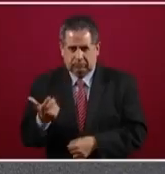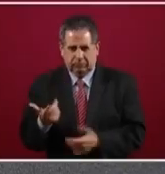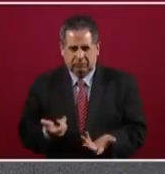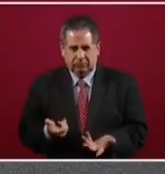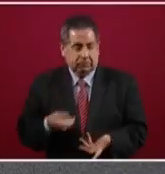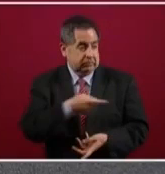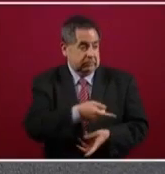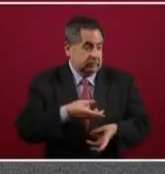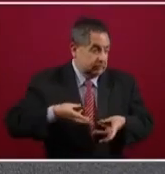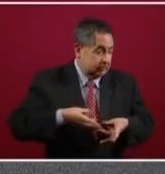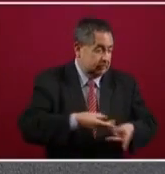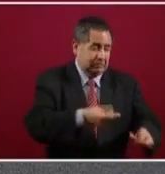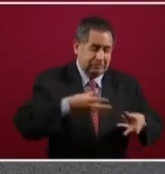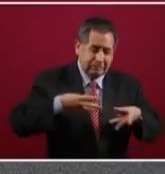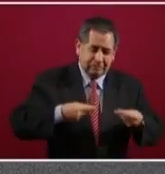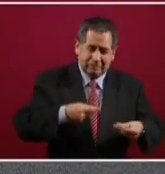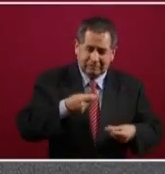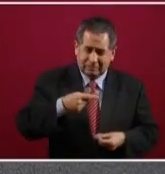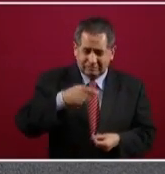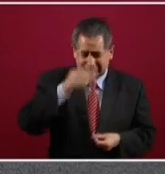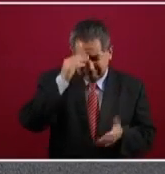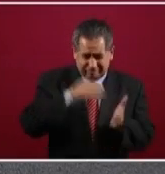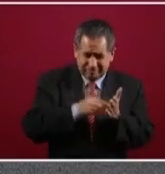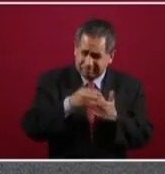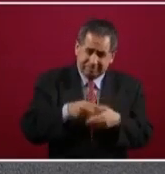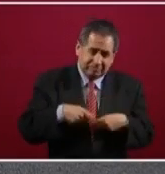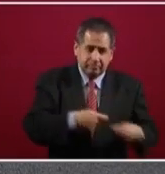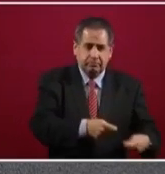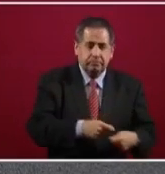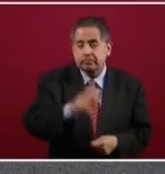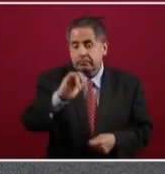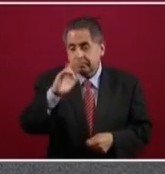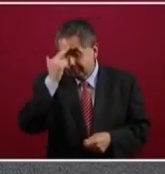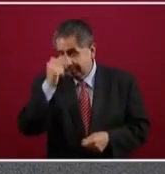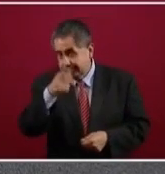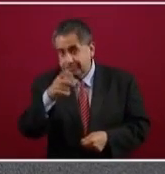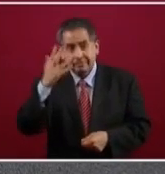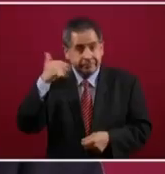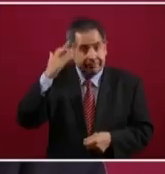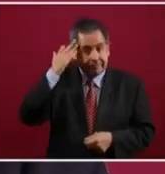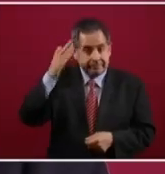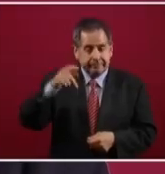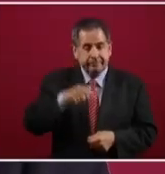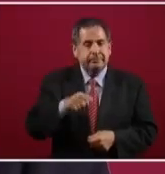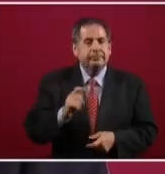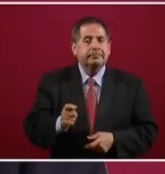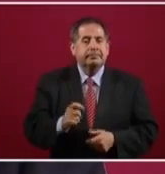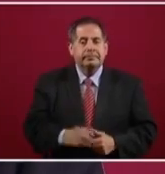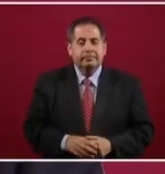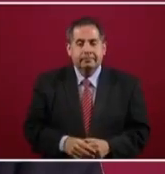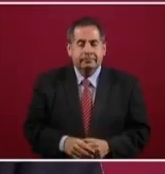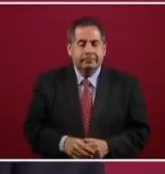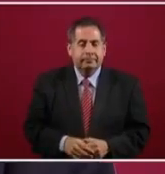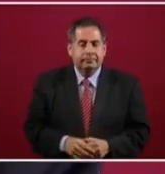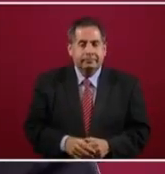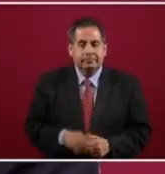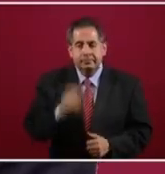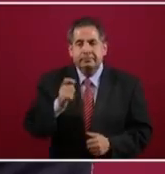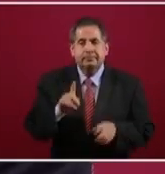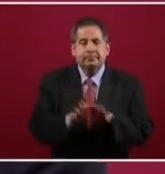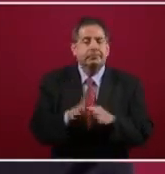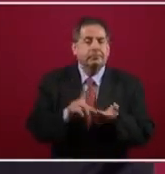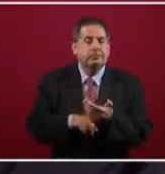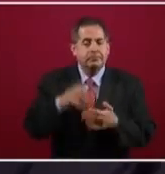muchísimo dinero. Y acuérdense que en ese tiempo fue cuando